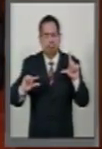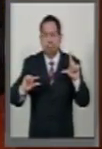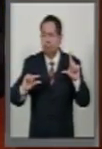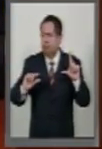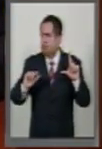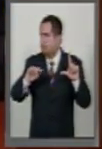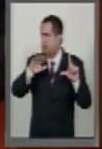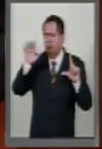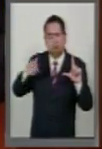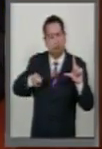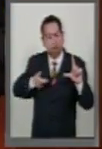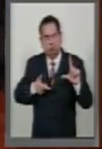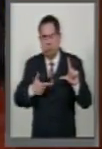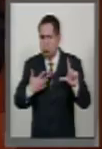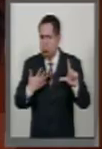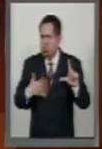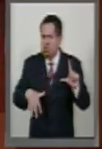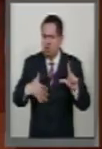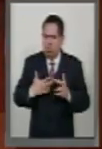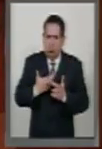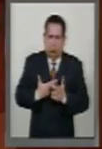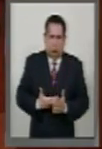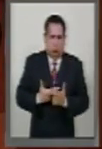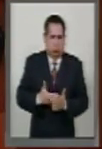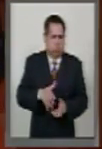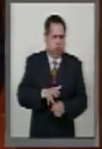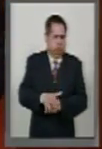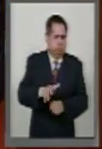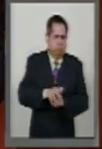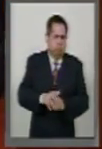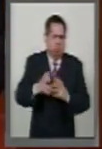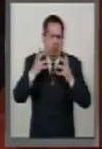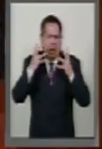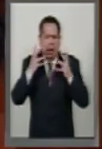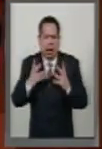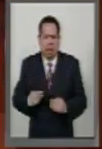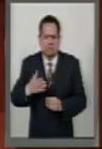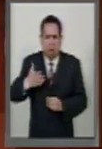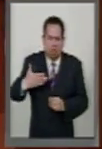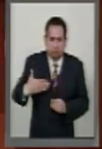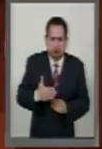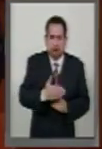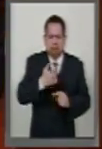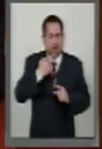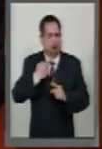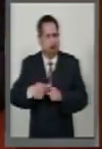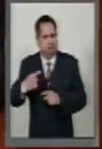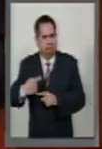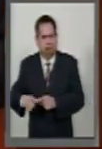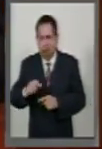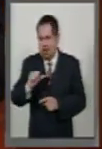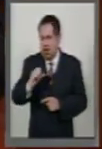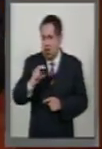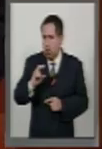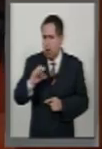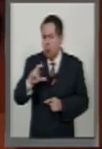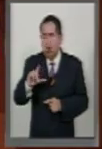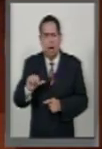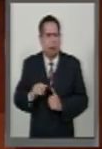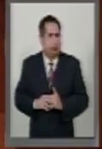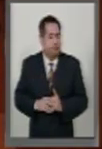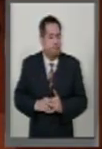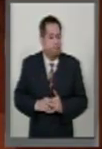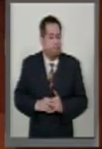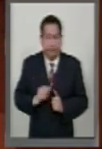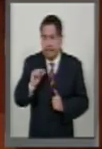alto potencial en materia de producción pesquera y acuícola. Sin embargo, en los